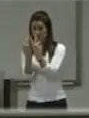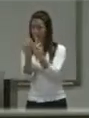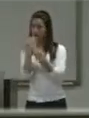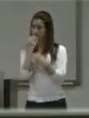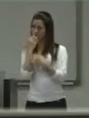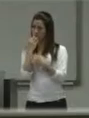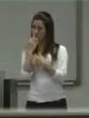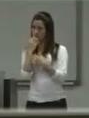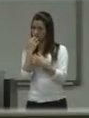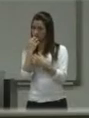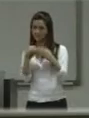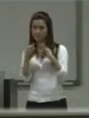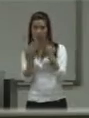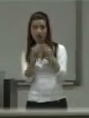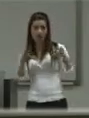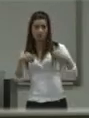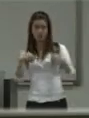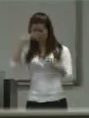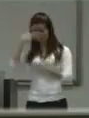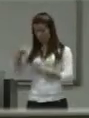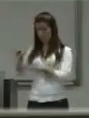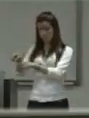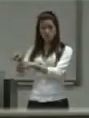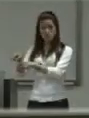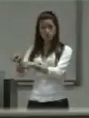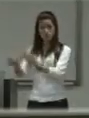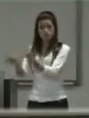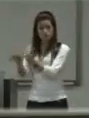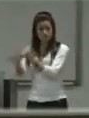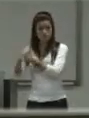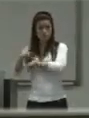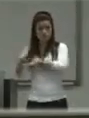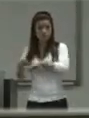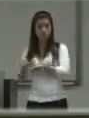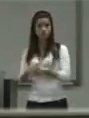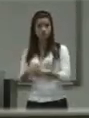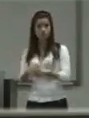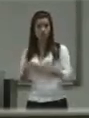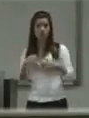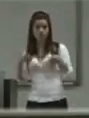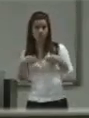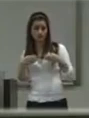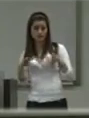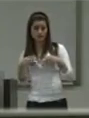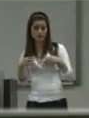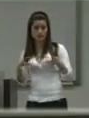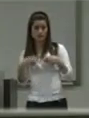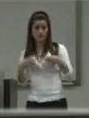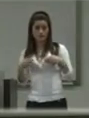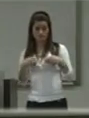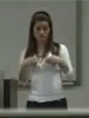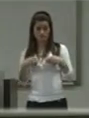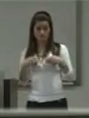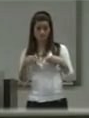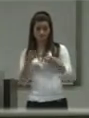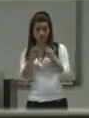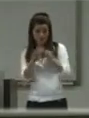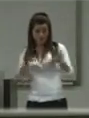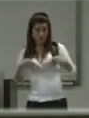procesos de interdicción y esterilización somos profesionales de la salud y profesionales del derecho Generalmente las familias no tienen esa iniciativa